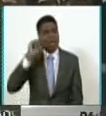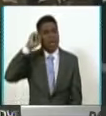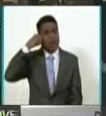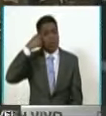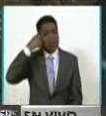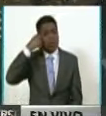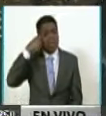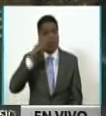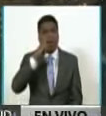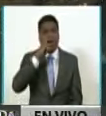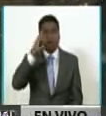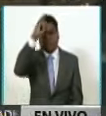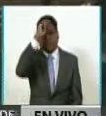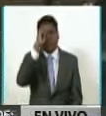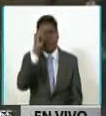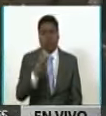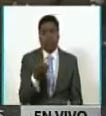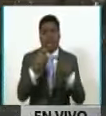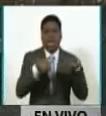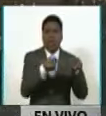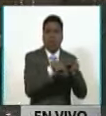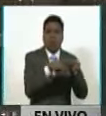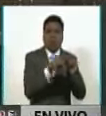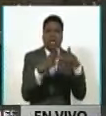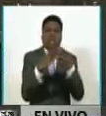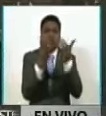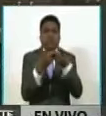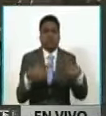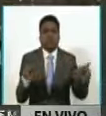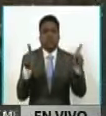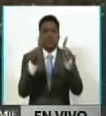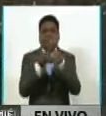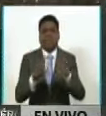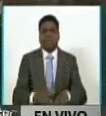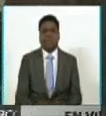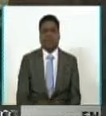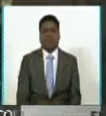el que nos dio un sentido de igualdad y dignidad.